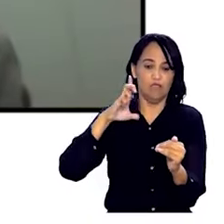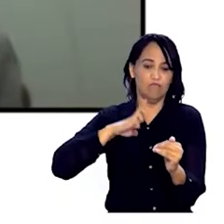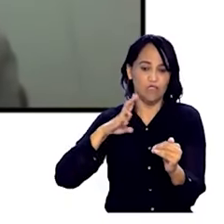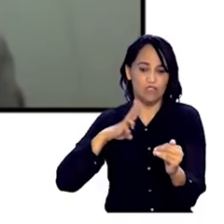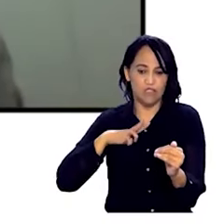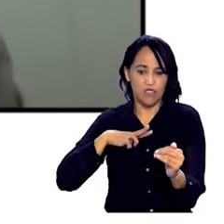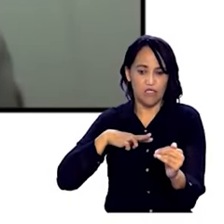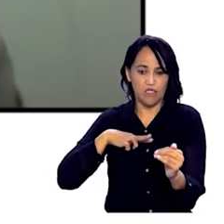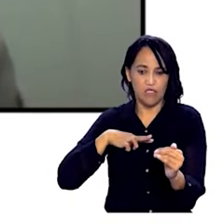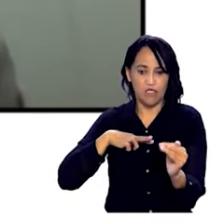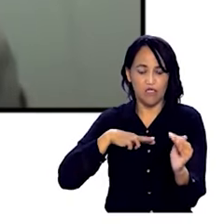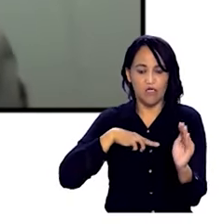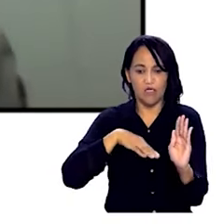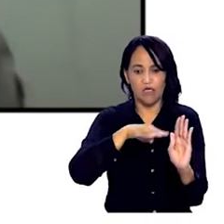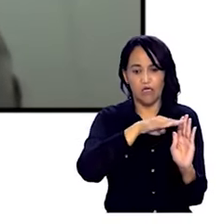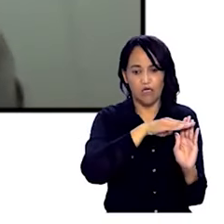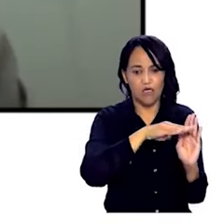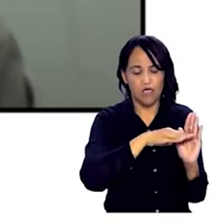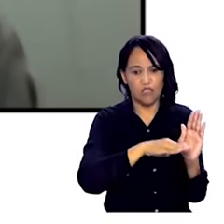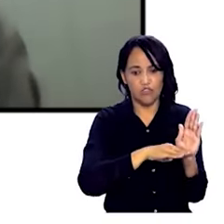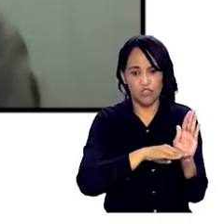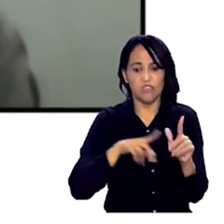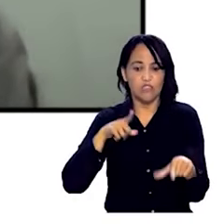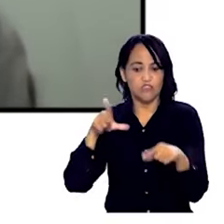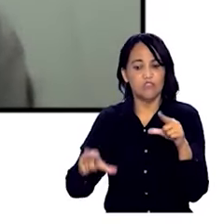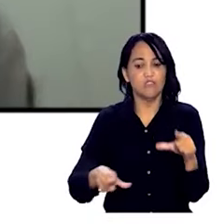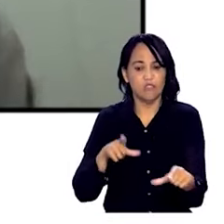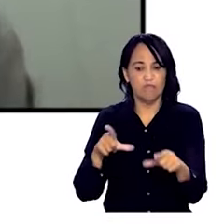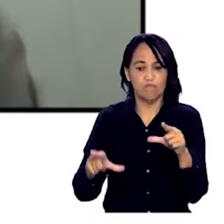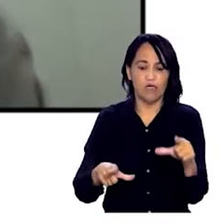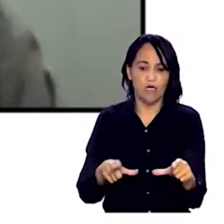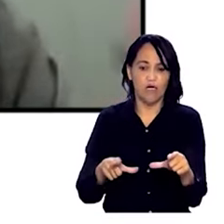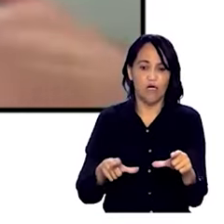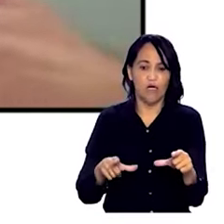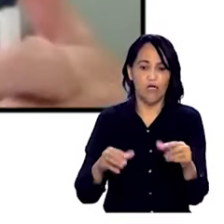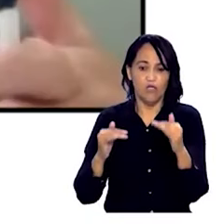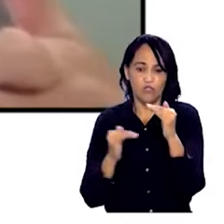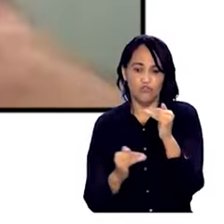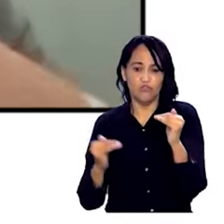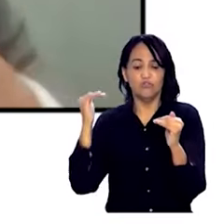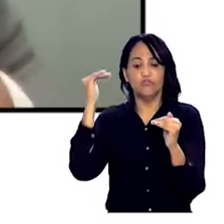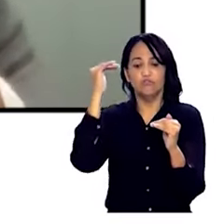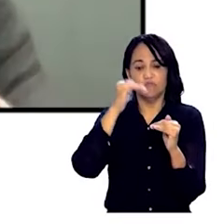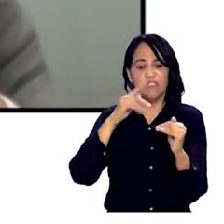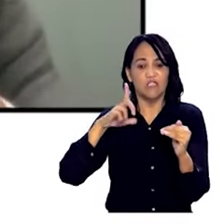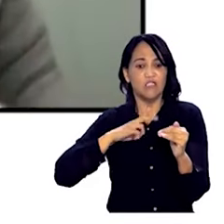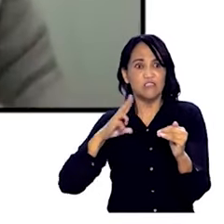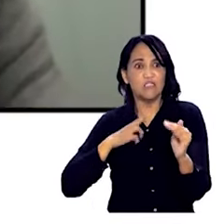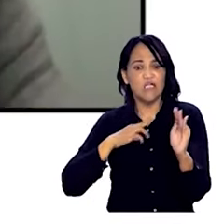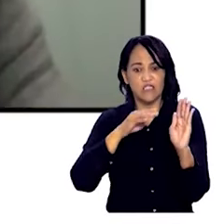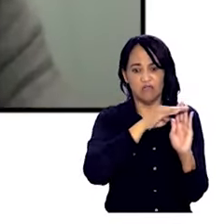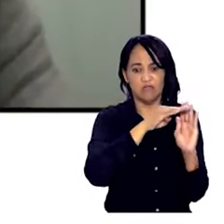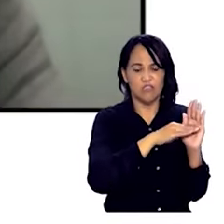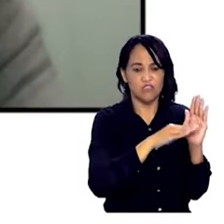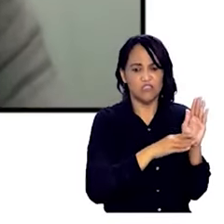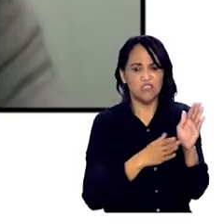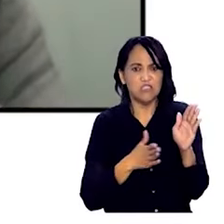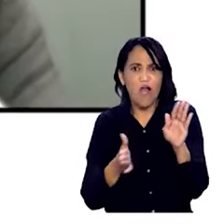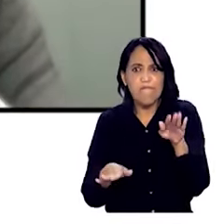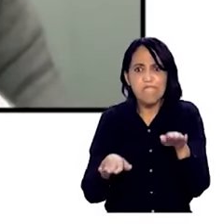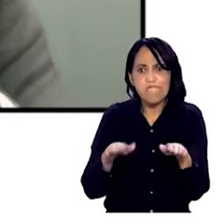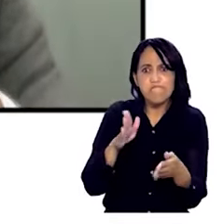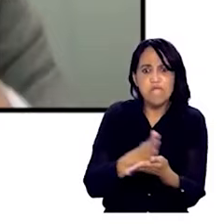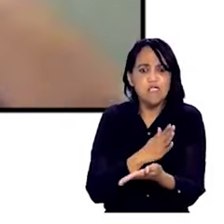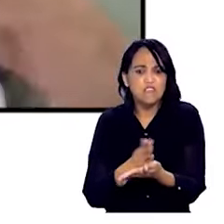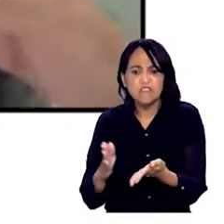corte Suprema tiene una agenda aproximada promedio el Instituto dirijo tenemos una